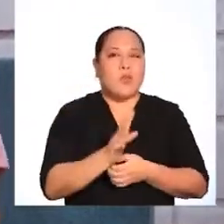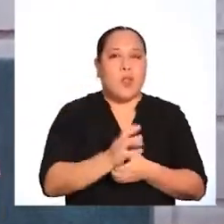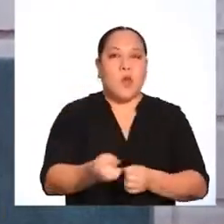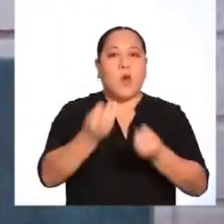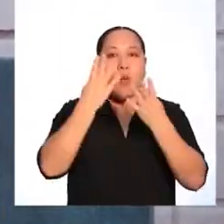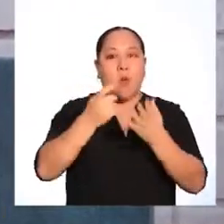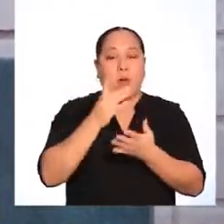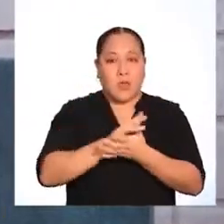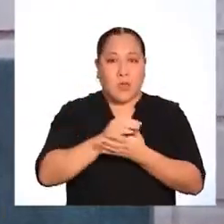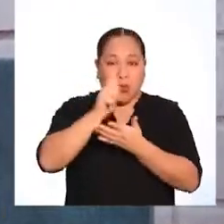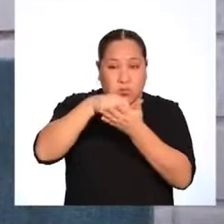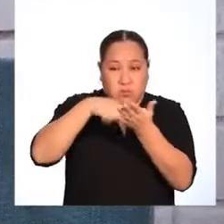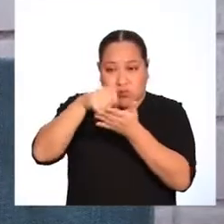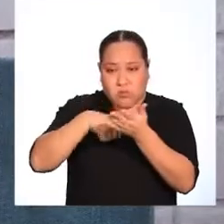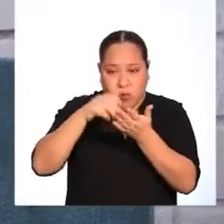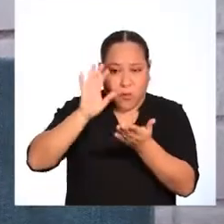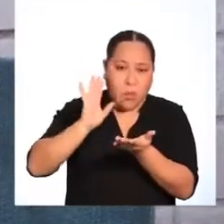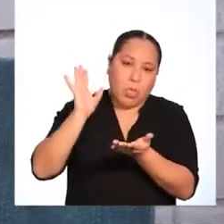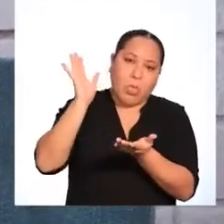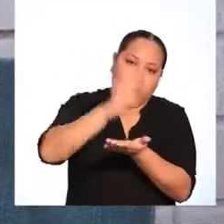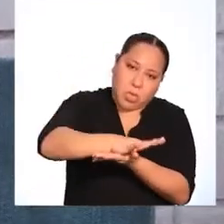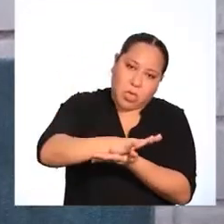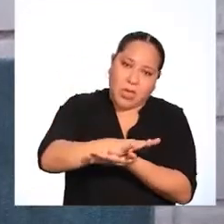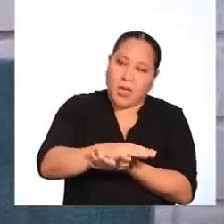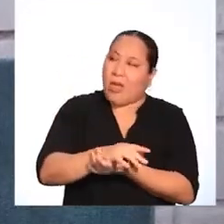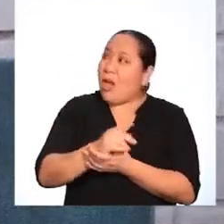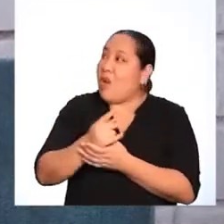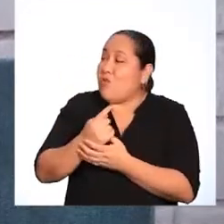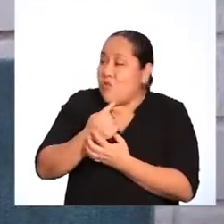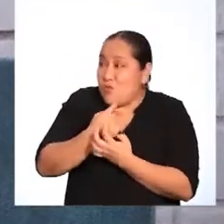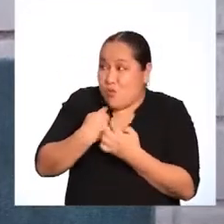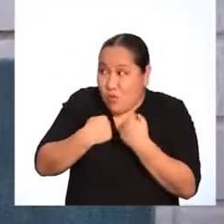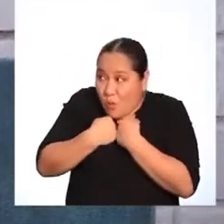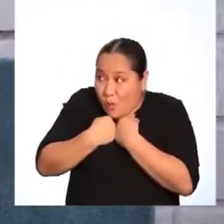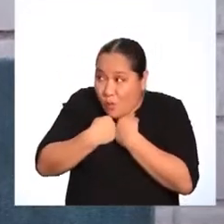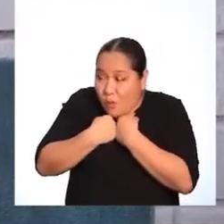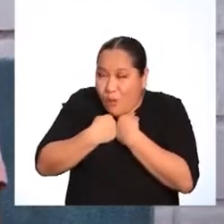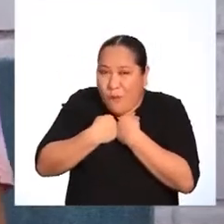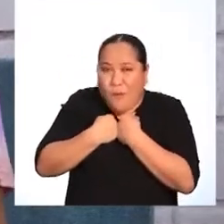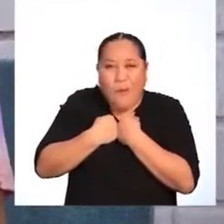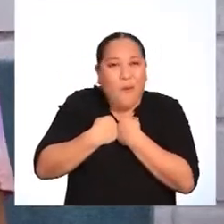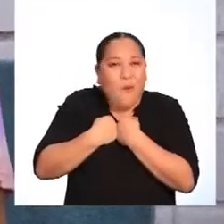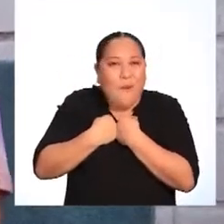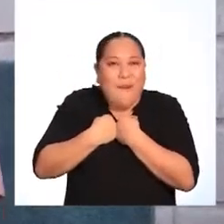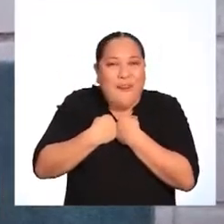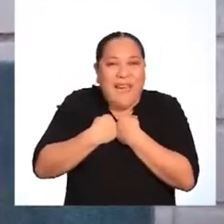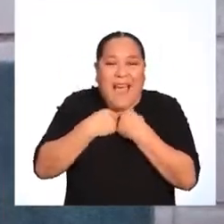apuntar cuántas botellas tumbamos yo coloqué